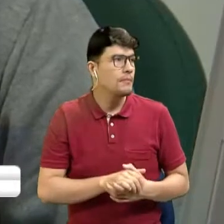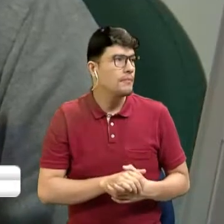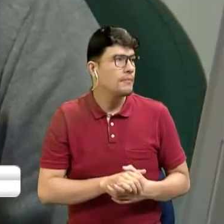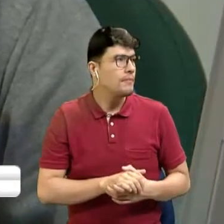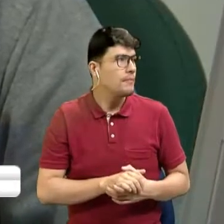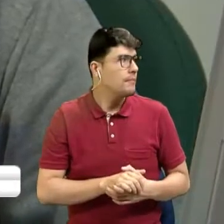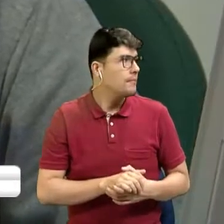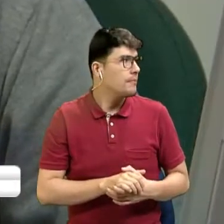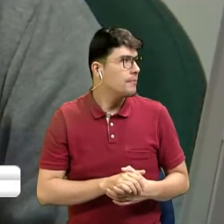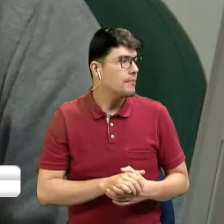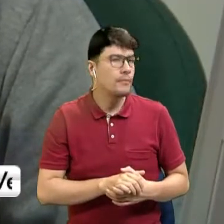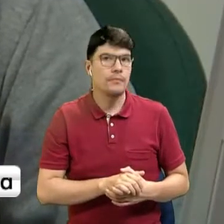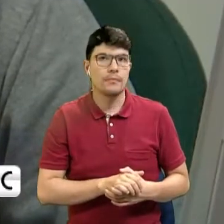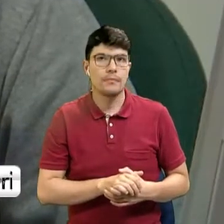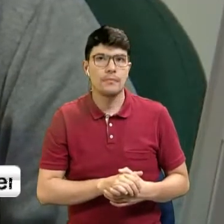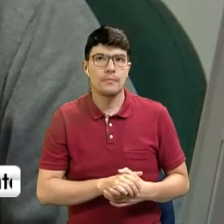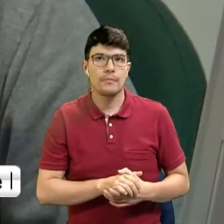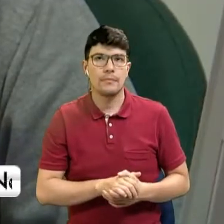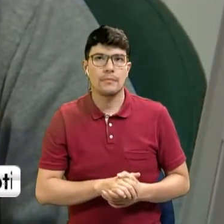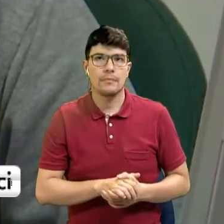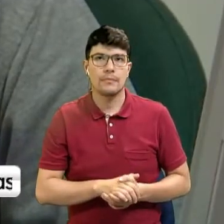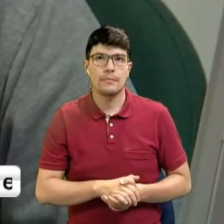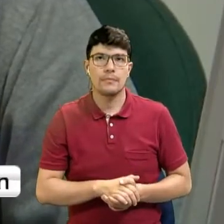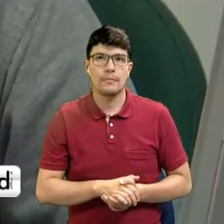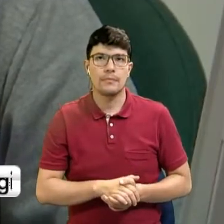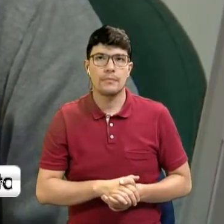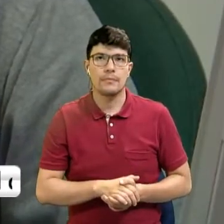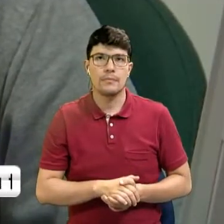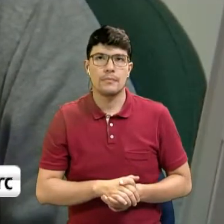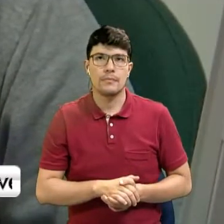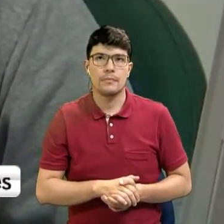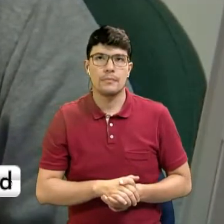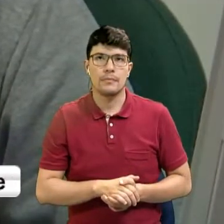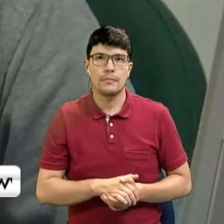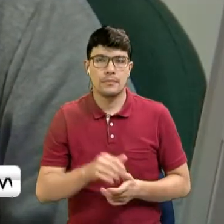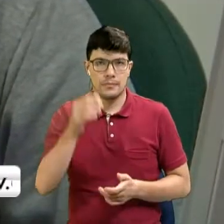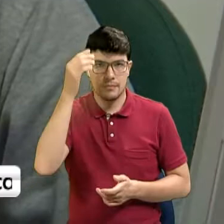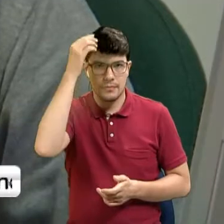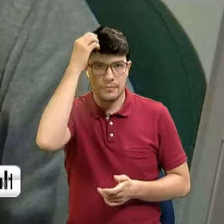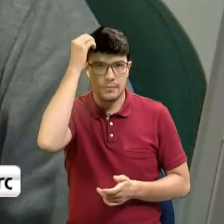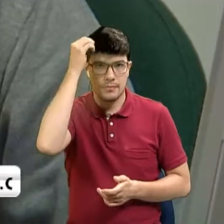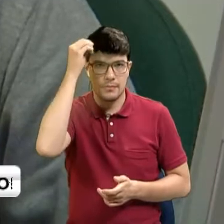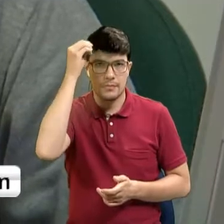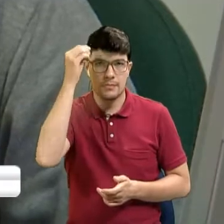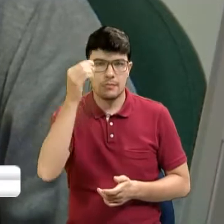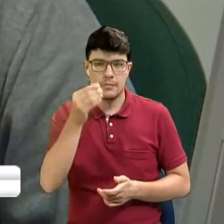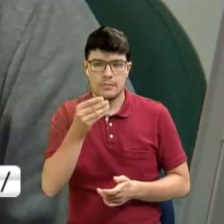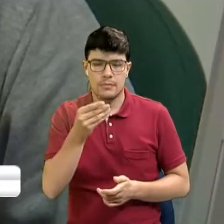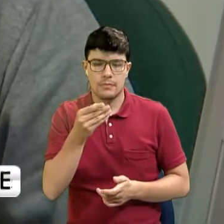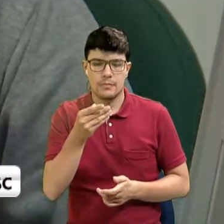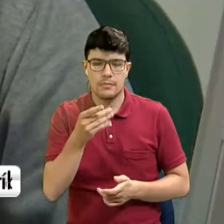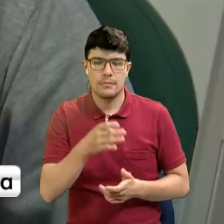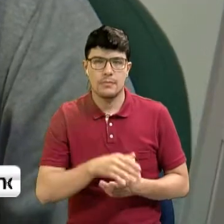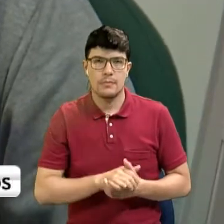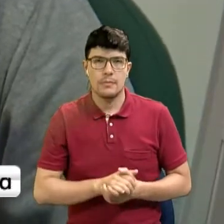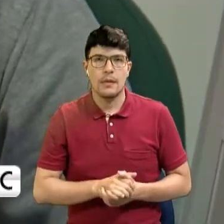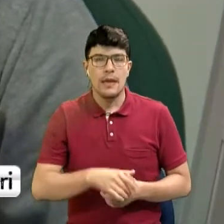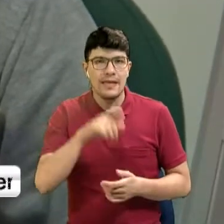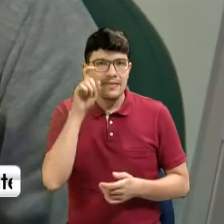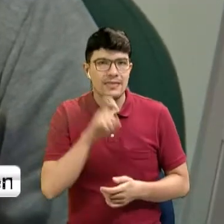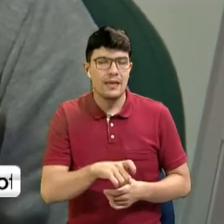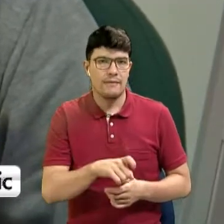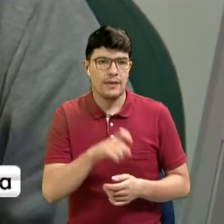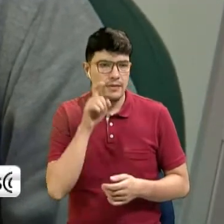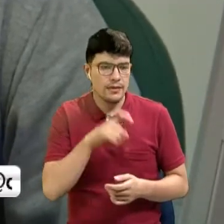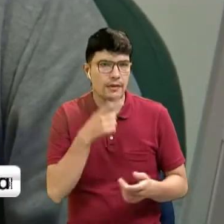hacia los defensores sociales defensores de derechos humanos y un tratamiento humanitario a los presos